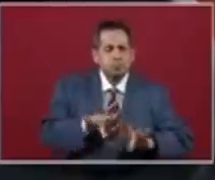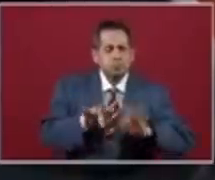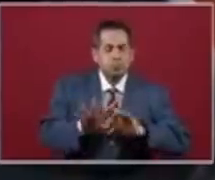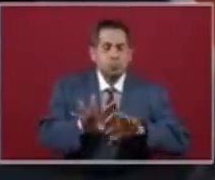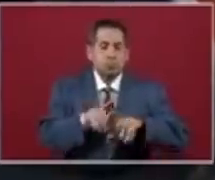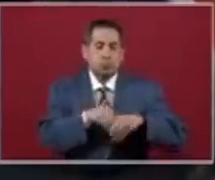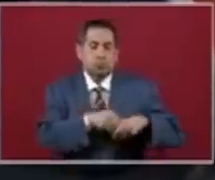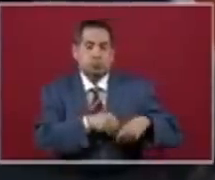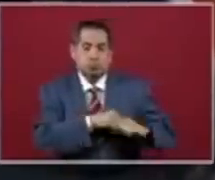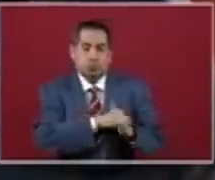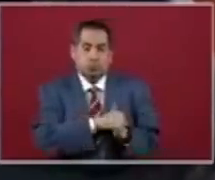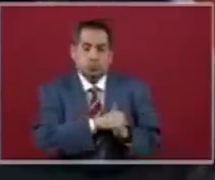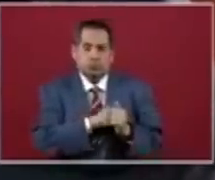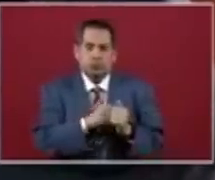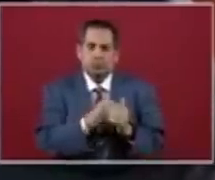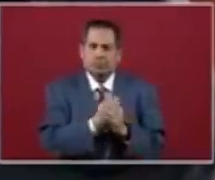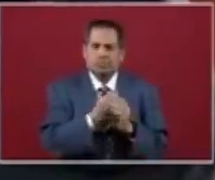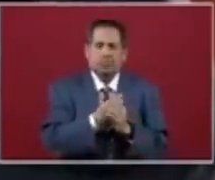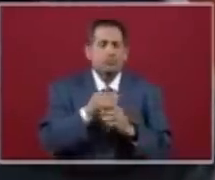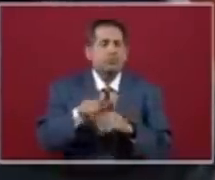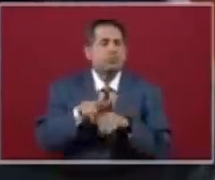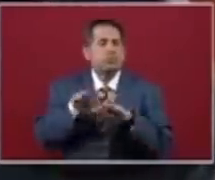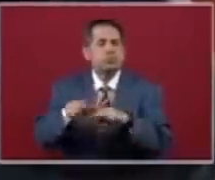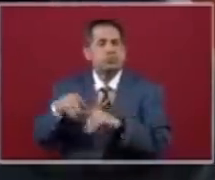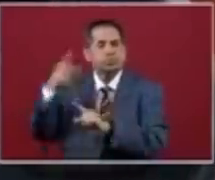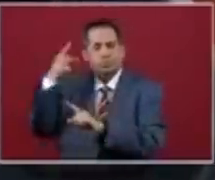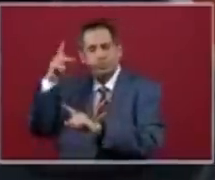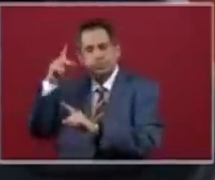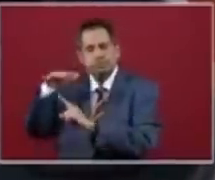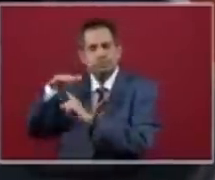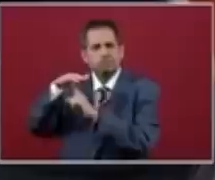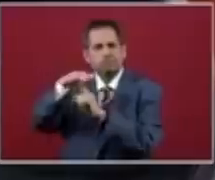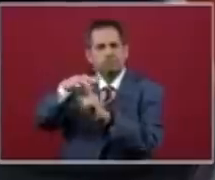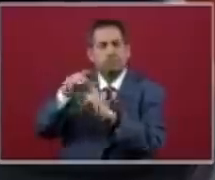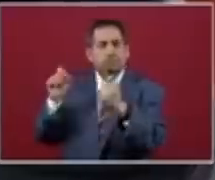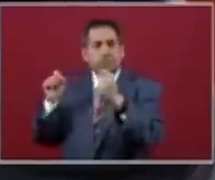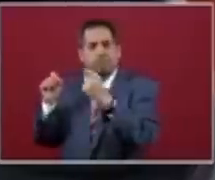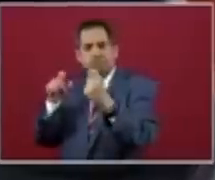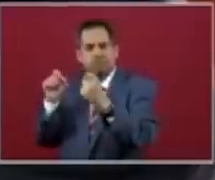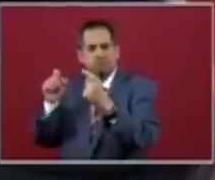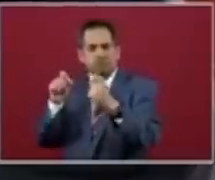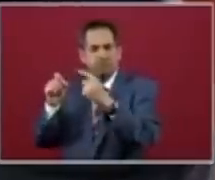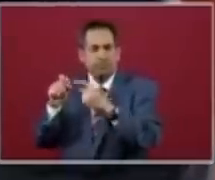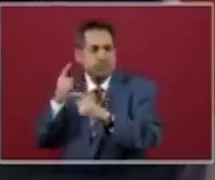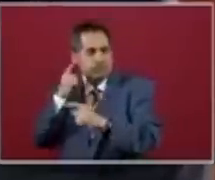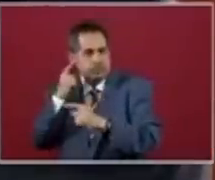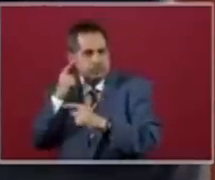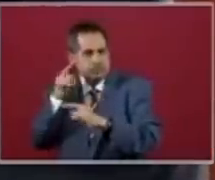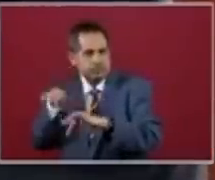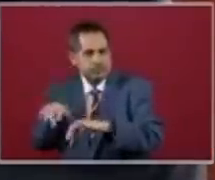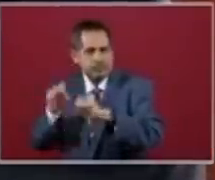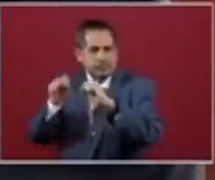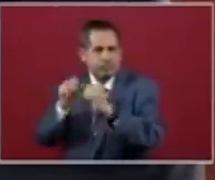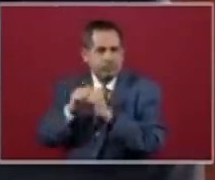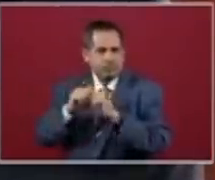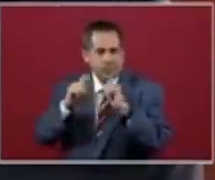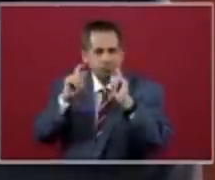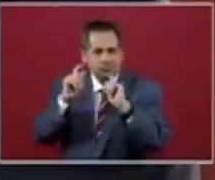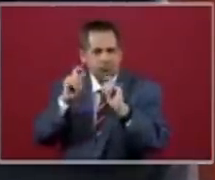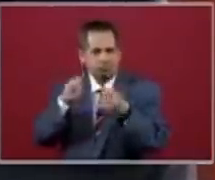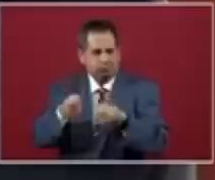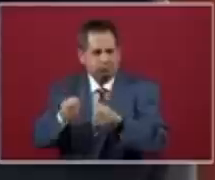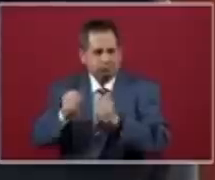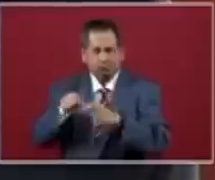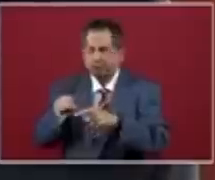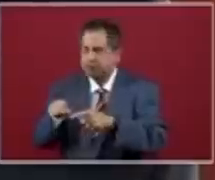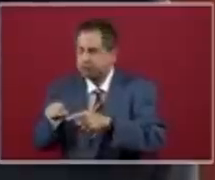la comunicación entre el aeropuerto de Puebla o de para con los pilotos